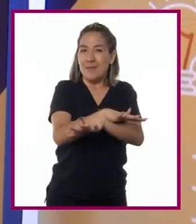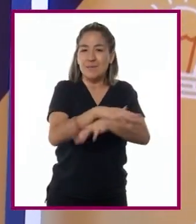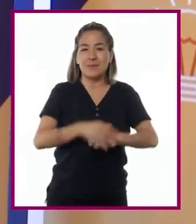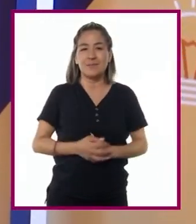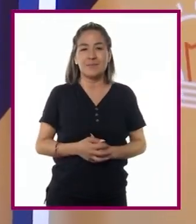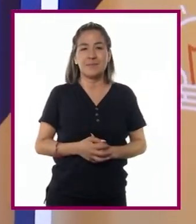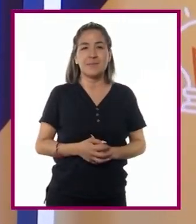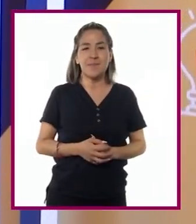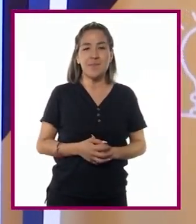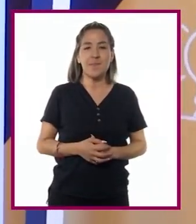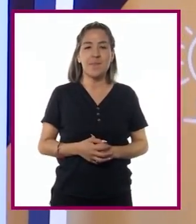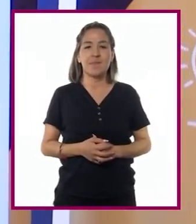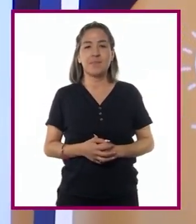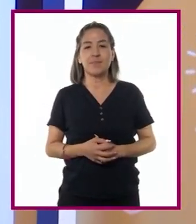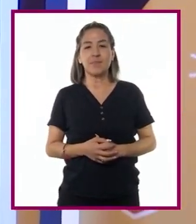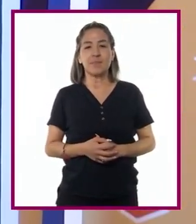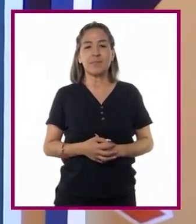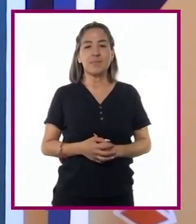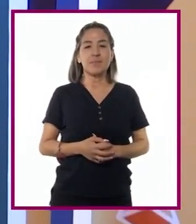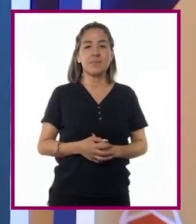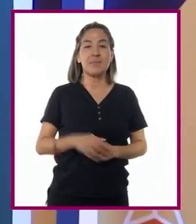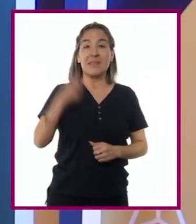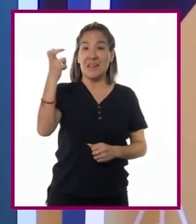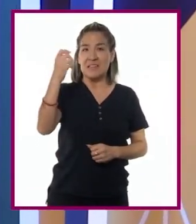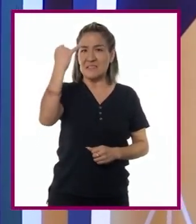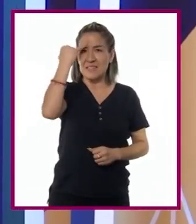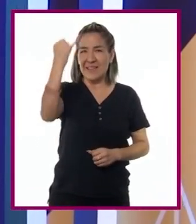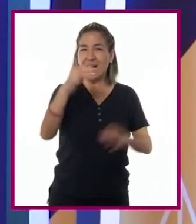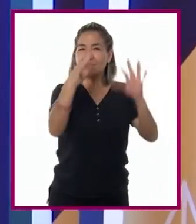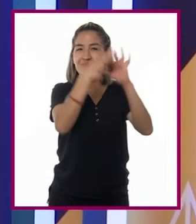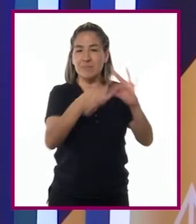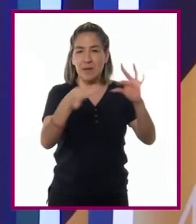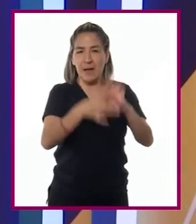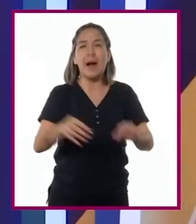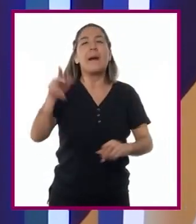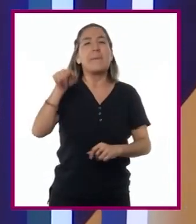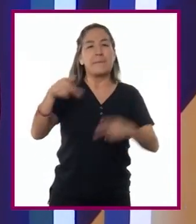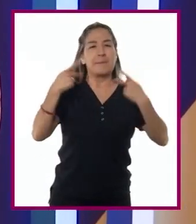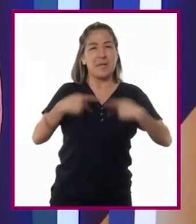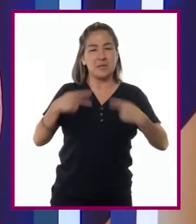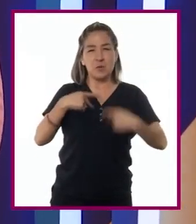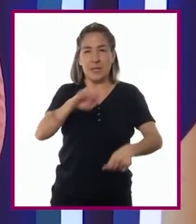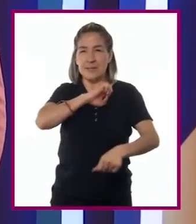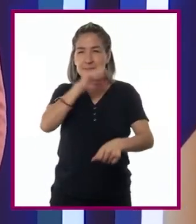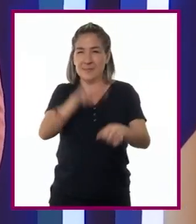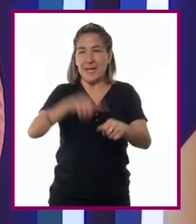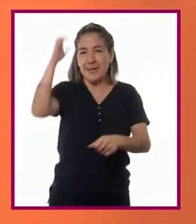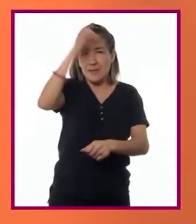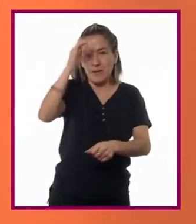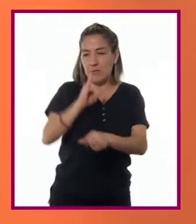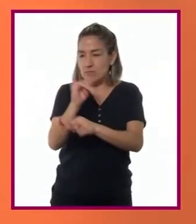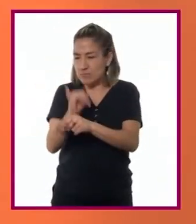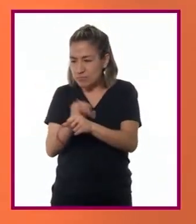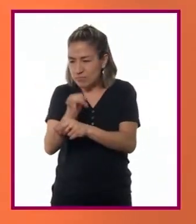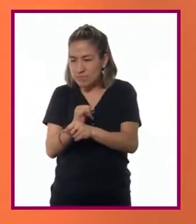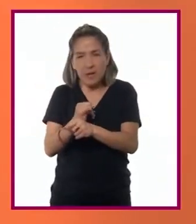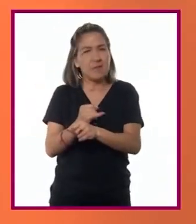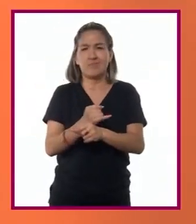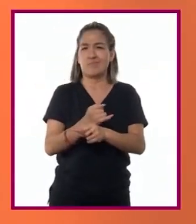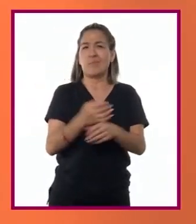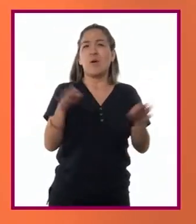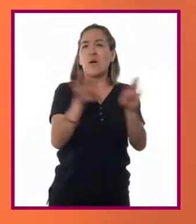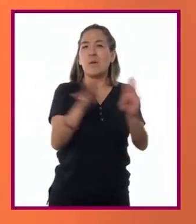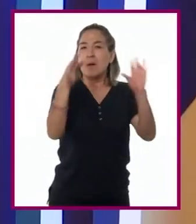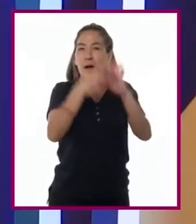Estas ideas y argumentos han sido refutadas por los especialistas científicos, pues no hay evidencia